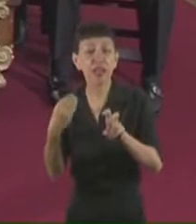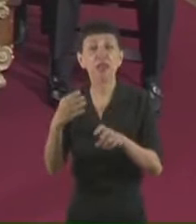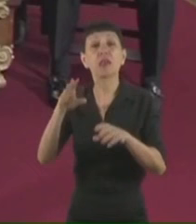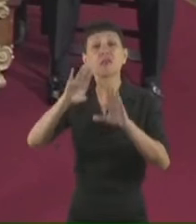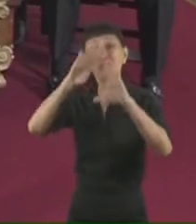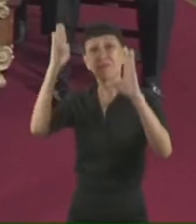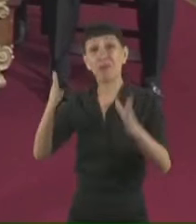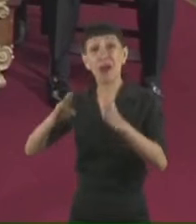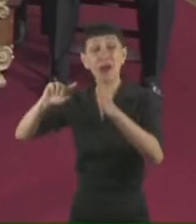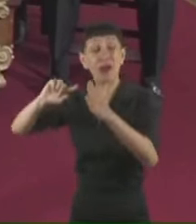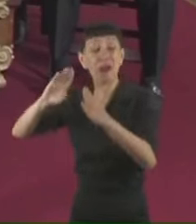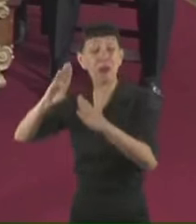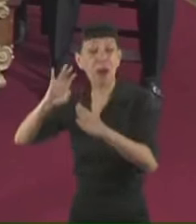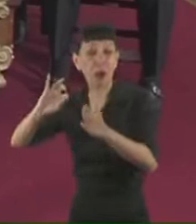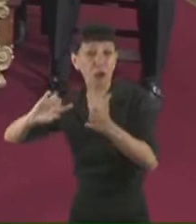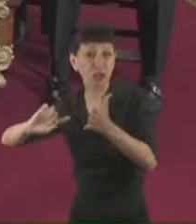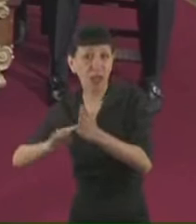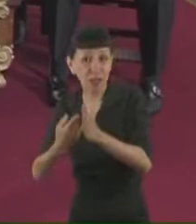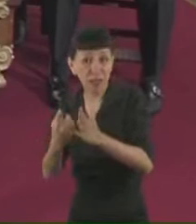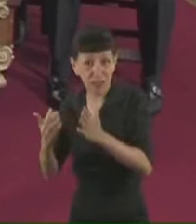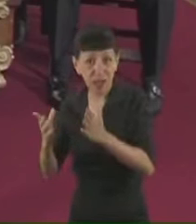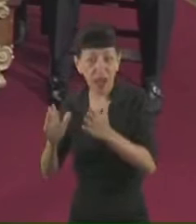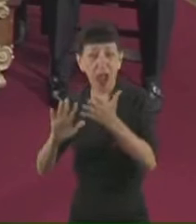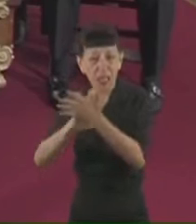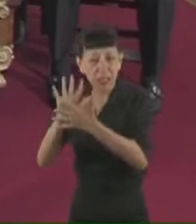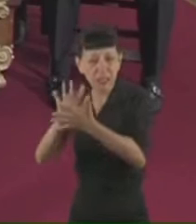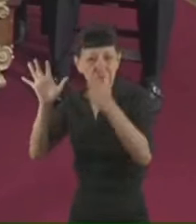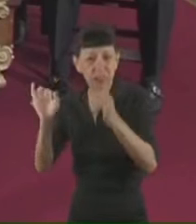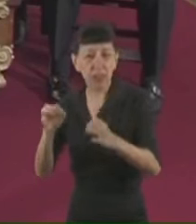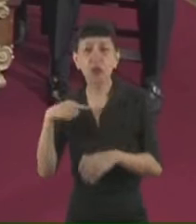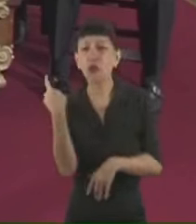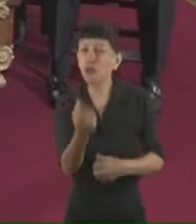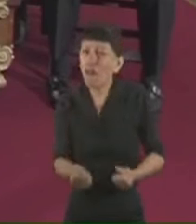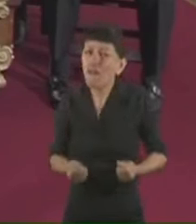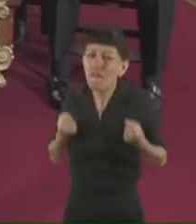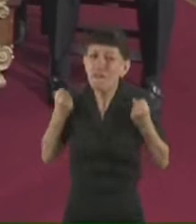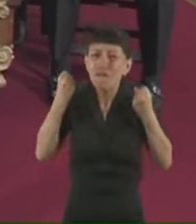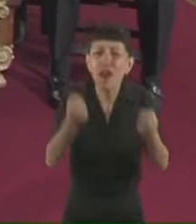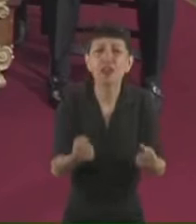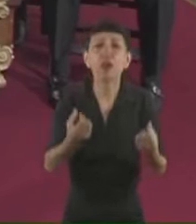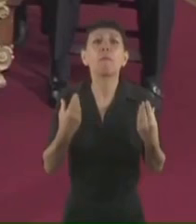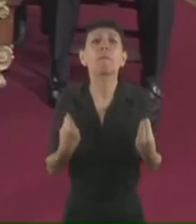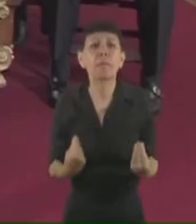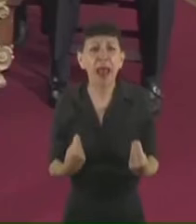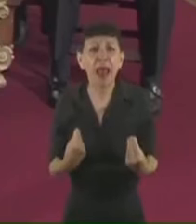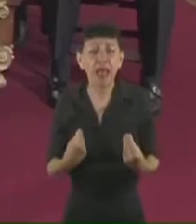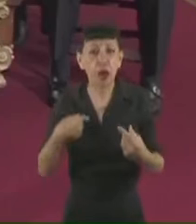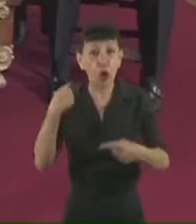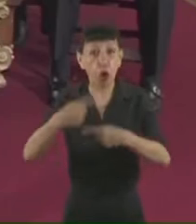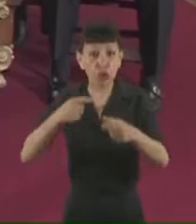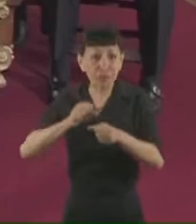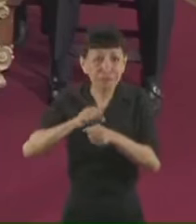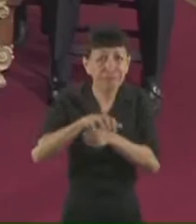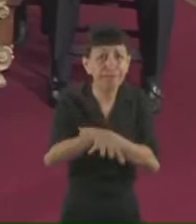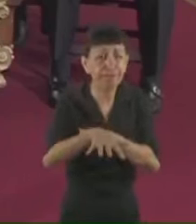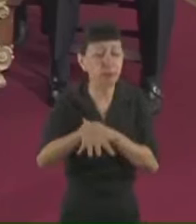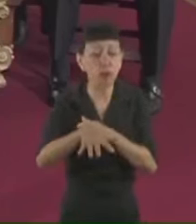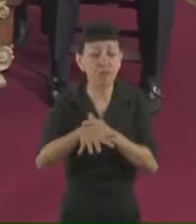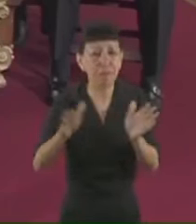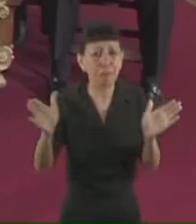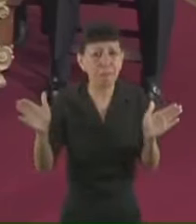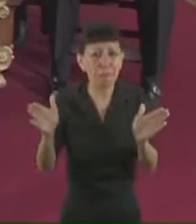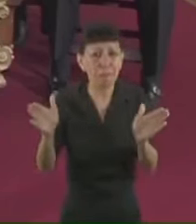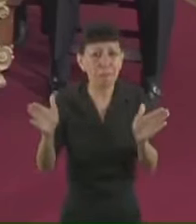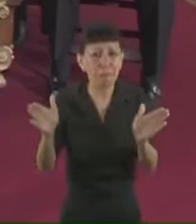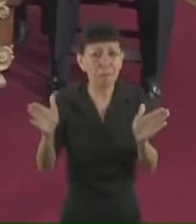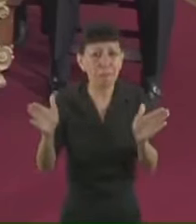Central estamos haciendo nuestro máximo esfuerzo para intentar disminuir los efectos trágicos de lo que puede ser la peor crisis